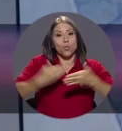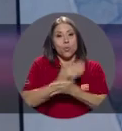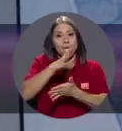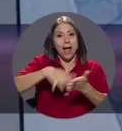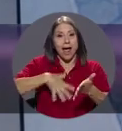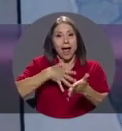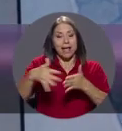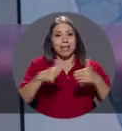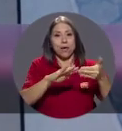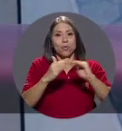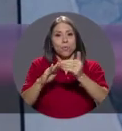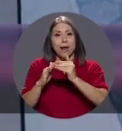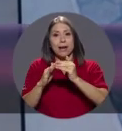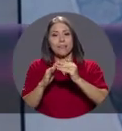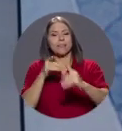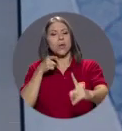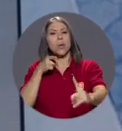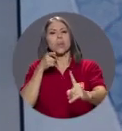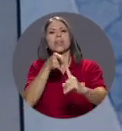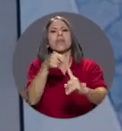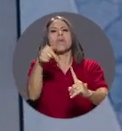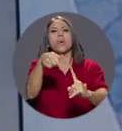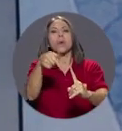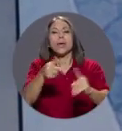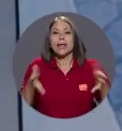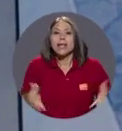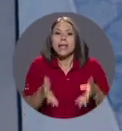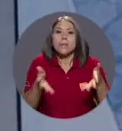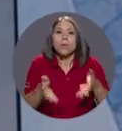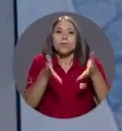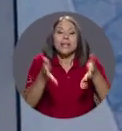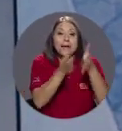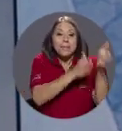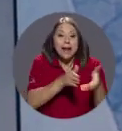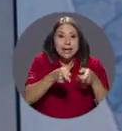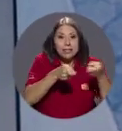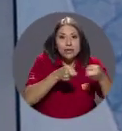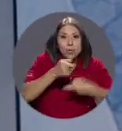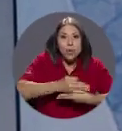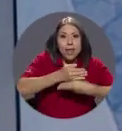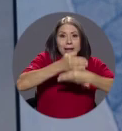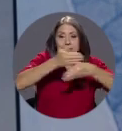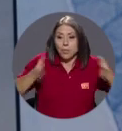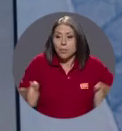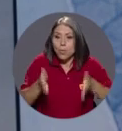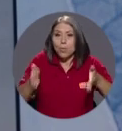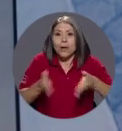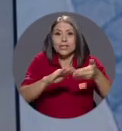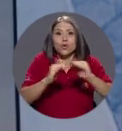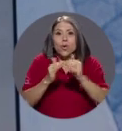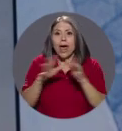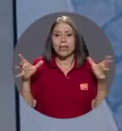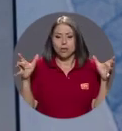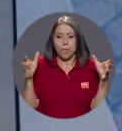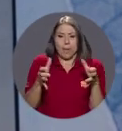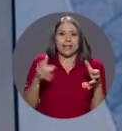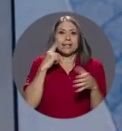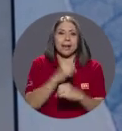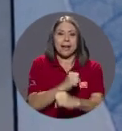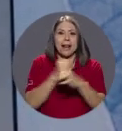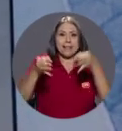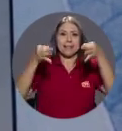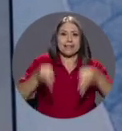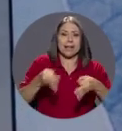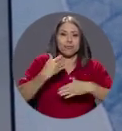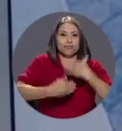agenda urbana que tiene como objetivo impulsar planes reguladores y promover ciudades compactas para garantizar un